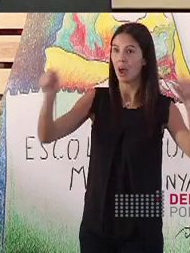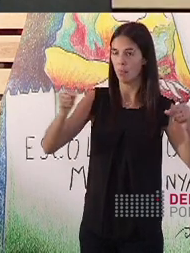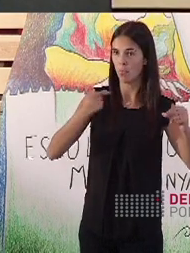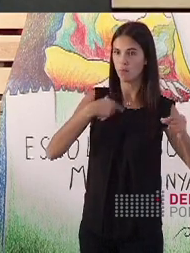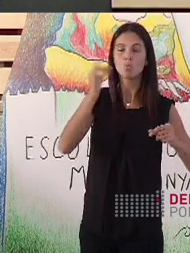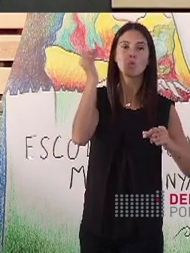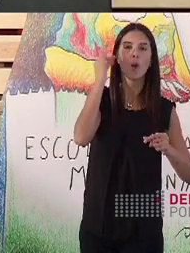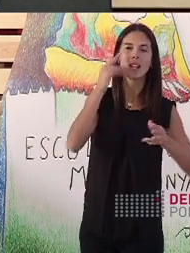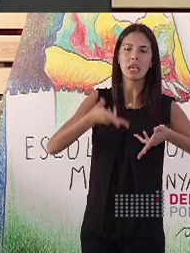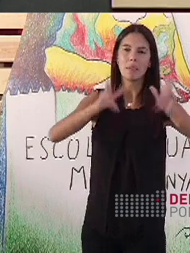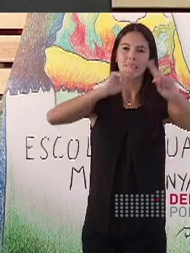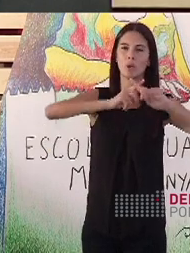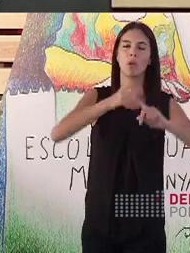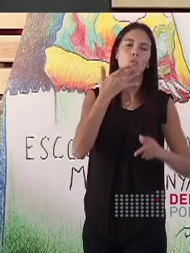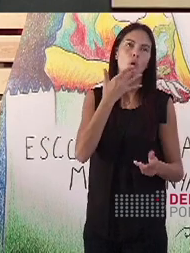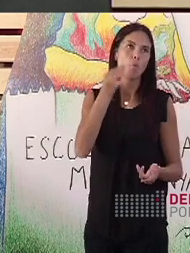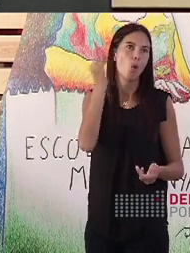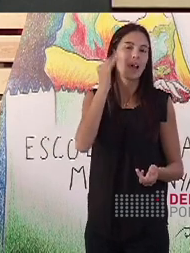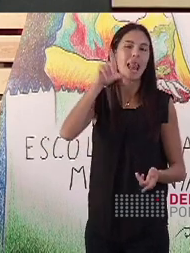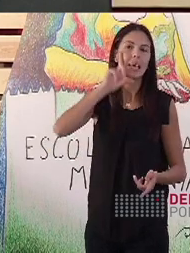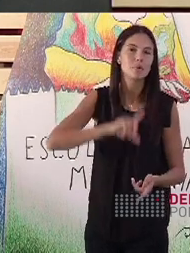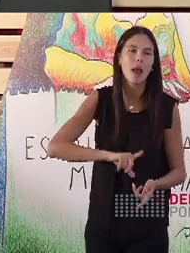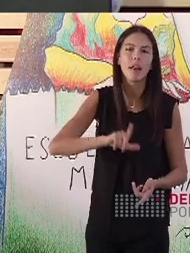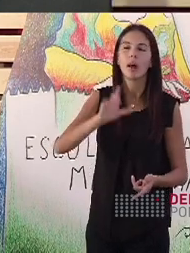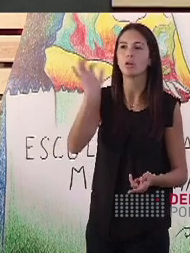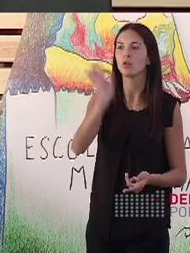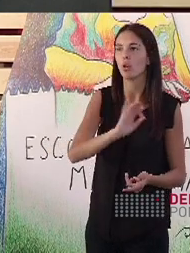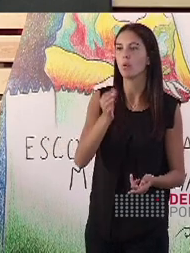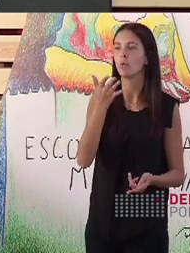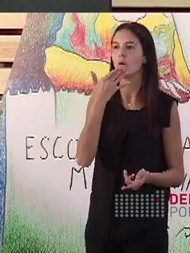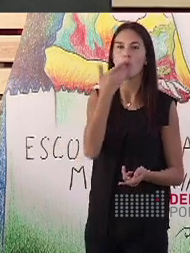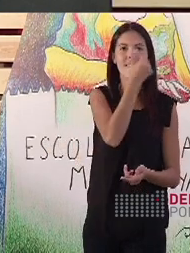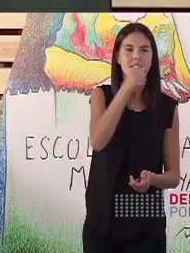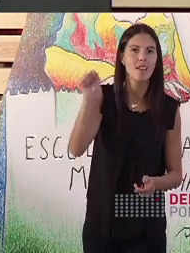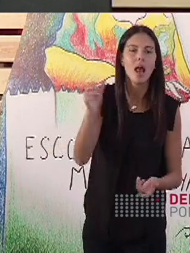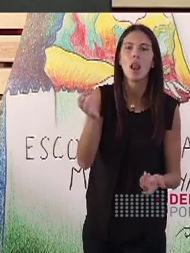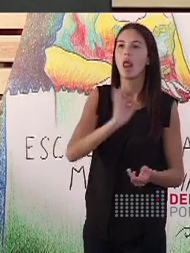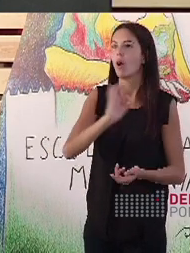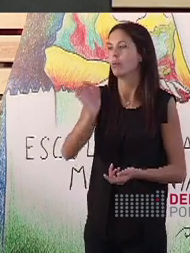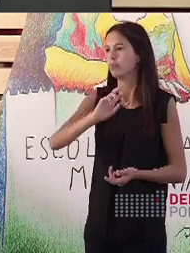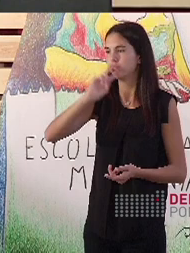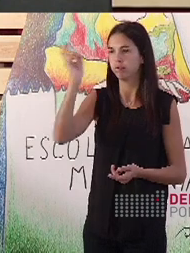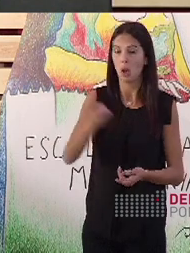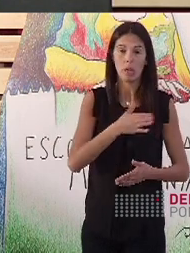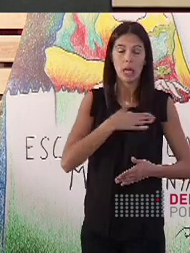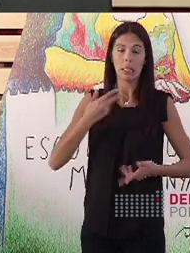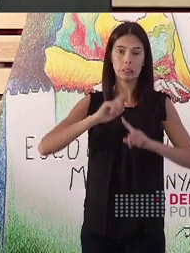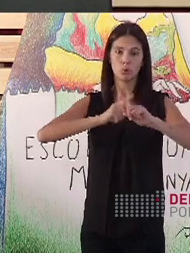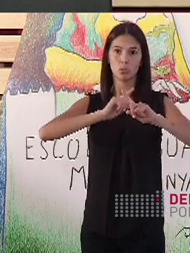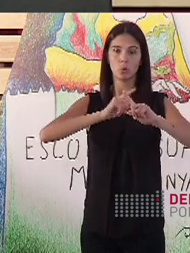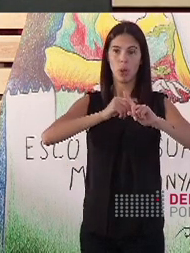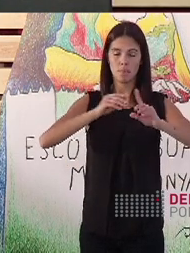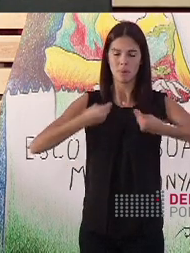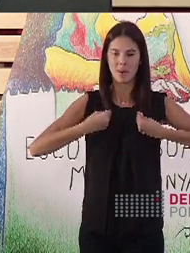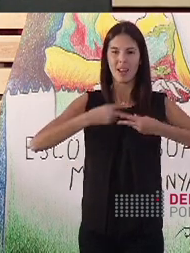sexual, las mujeres que eran lesbianas o que eran infieles o que sinceramente simplemente querían vivir su sexualidad fuera del